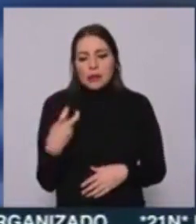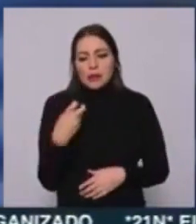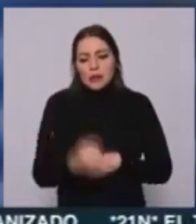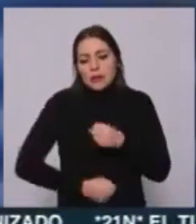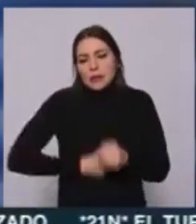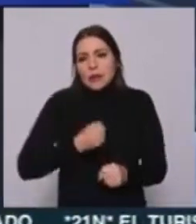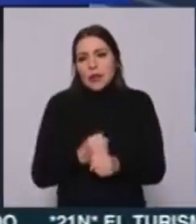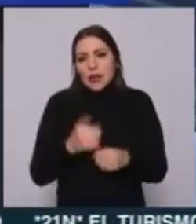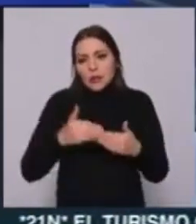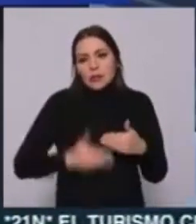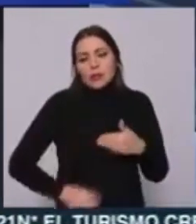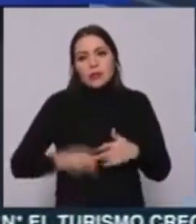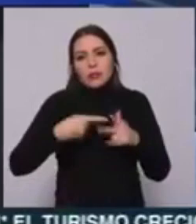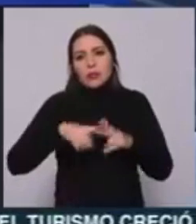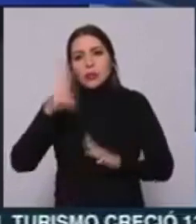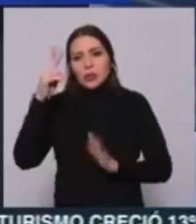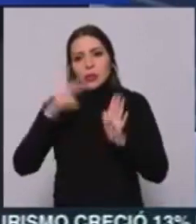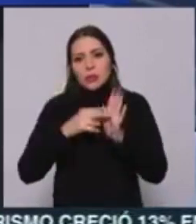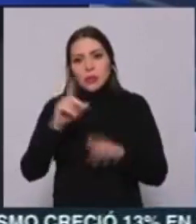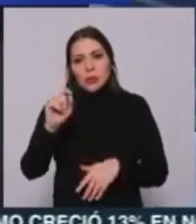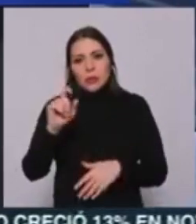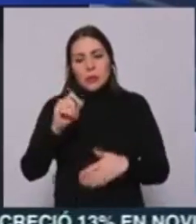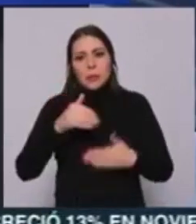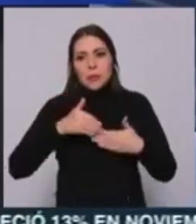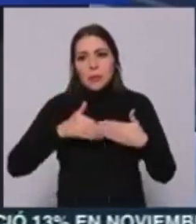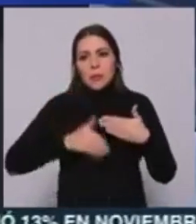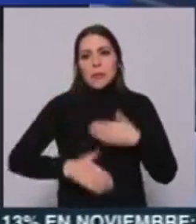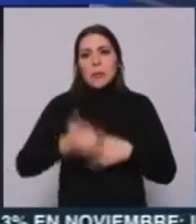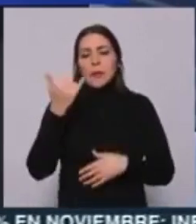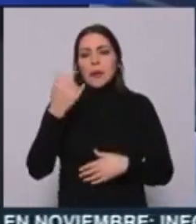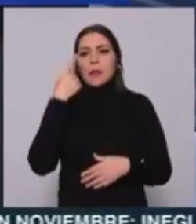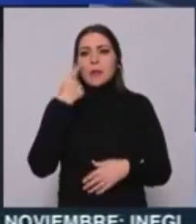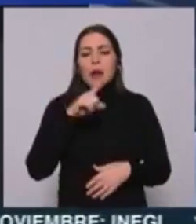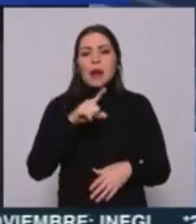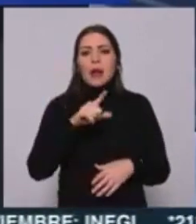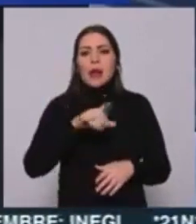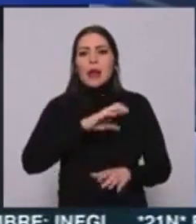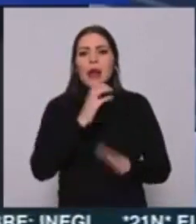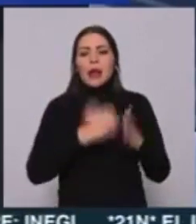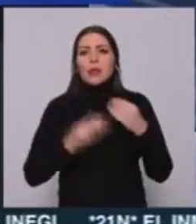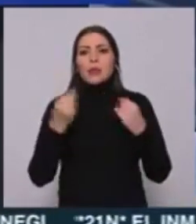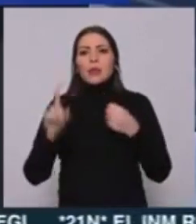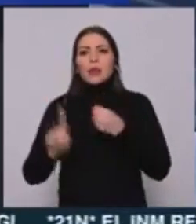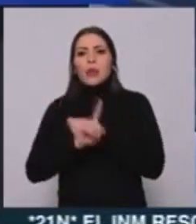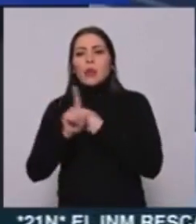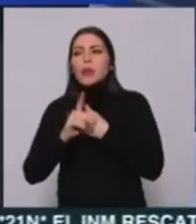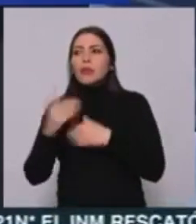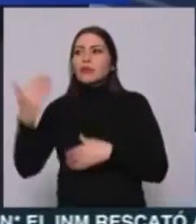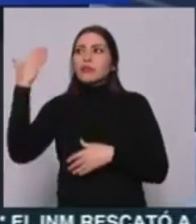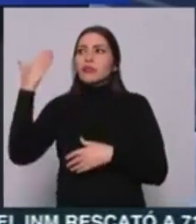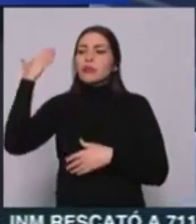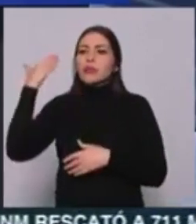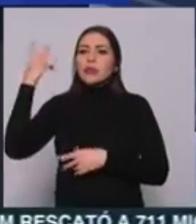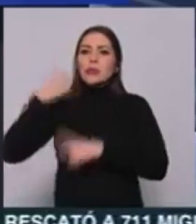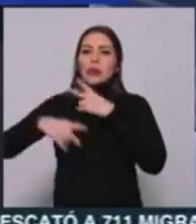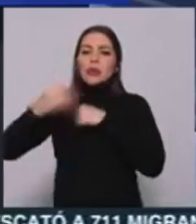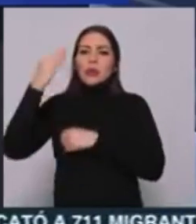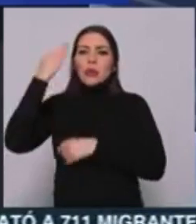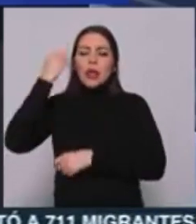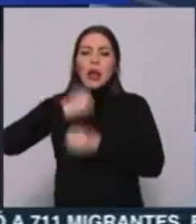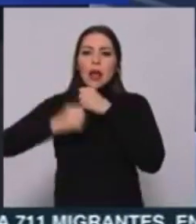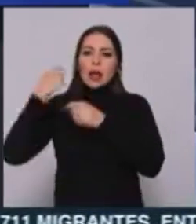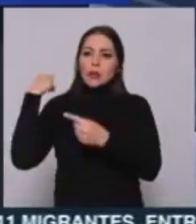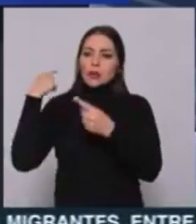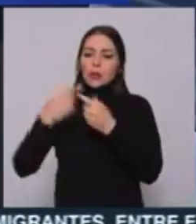unidad en la diversidad. Que cicatrice polarizaciones que se han creado a lo largo de los últimos años. Pues María Fernanda,